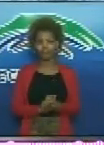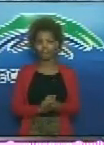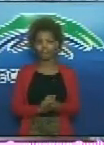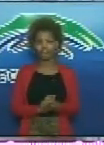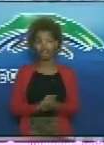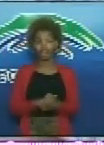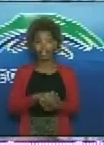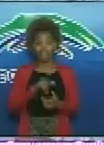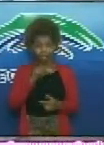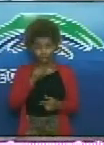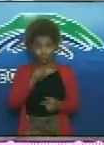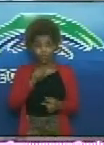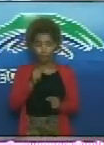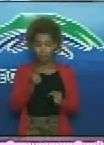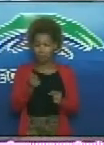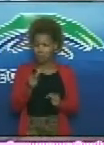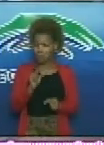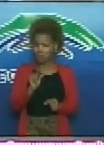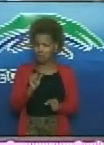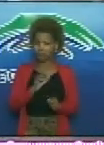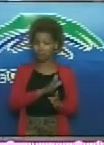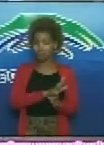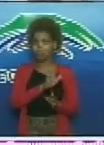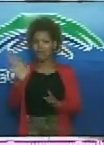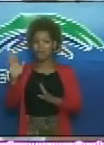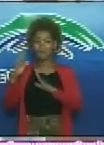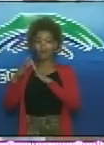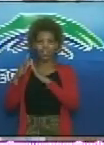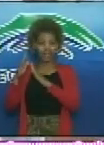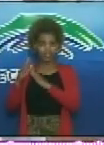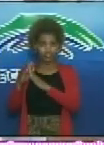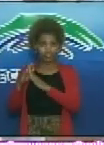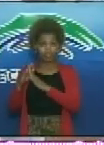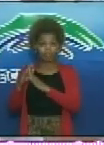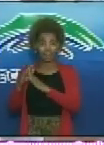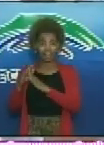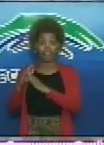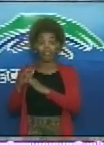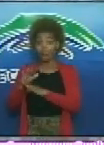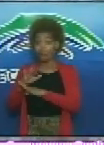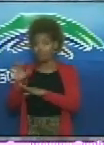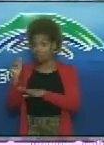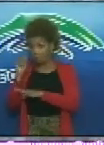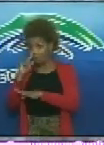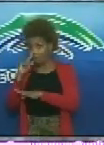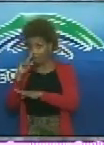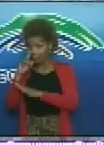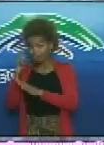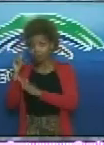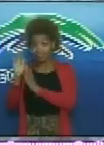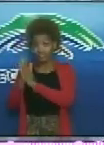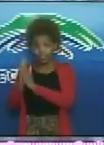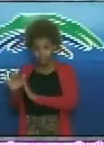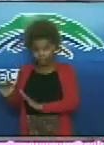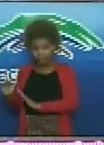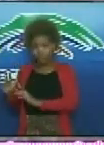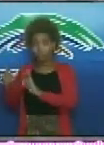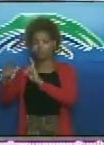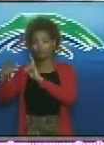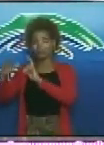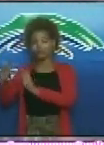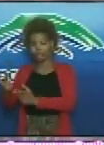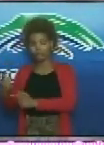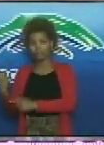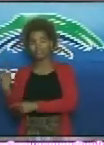abrazar a los suyos y dentro de 14 días retornarán a las instalaciones hospitalarias donde se requiera su presencia.